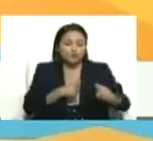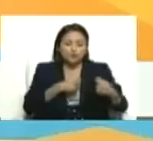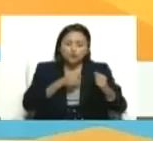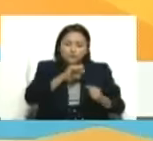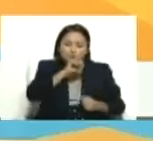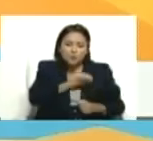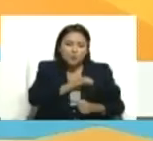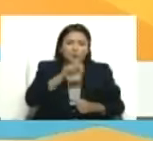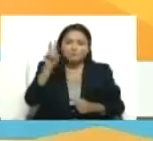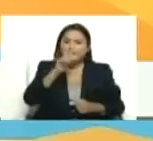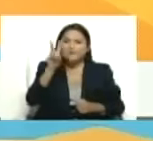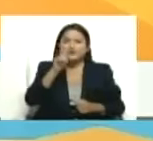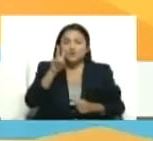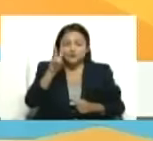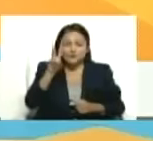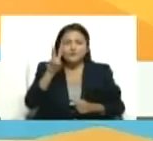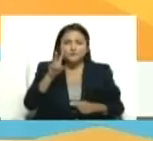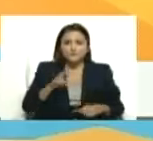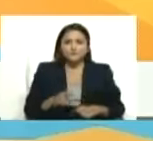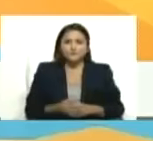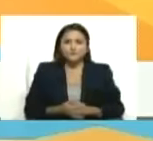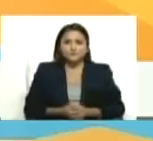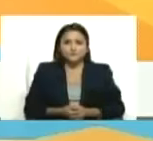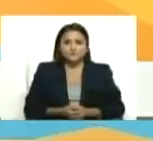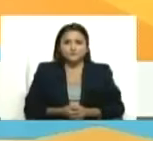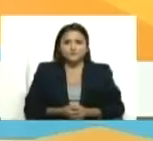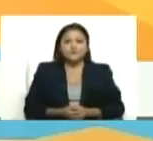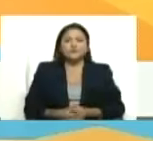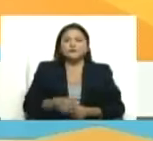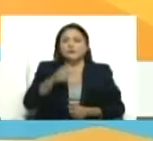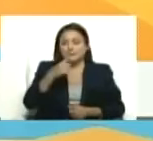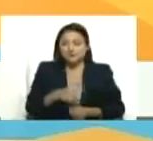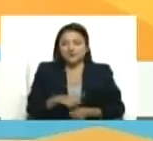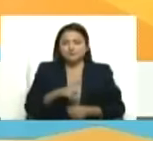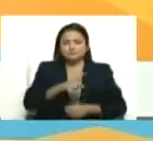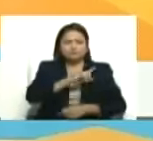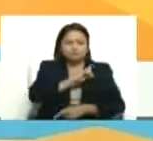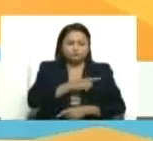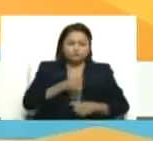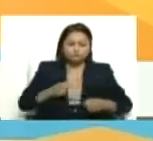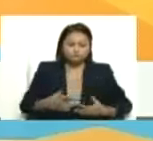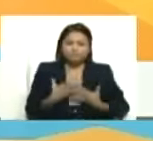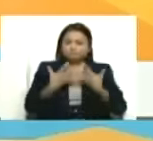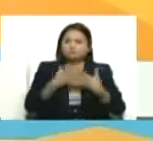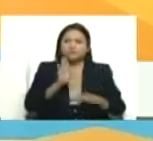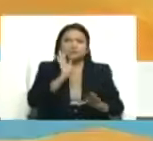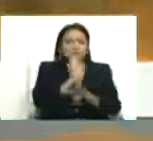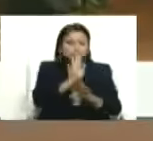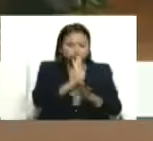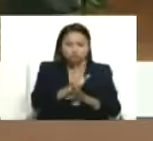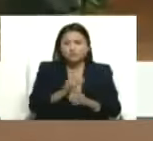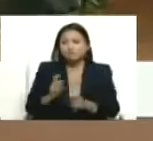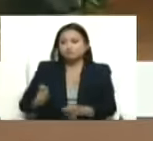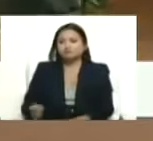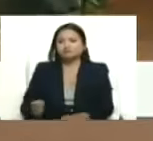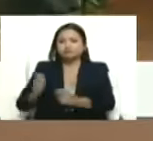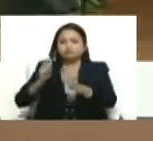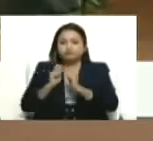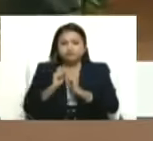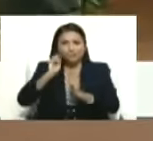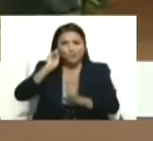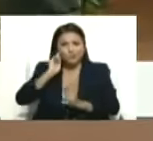venezolano la misma fuerza para defender lo que nos legaron nuestros Libertadores y nuestras